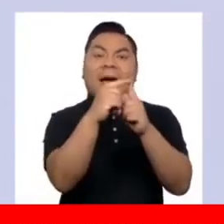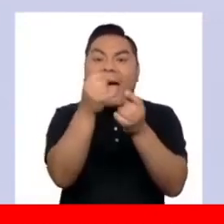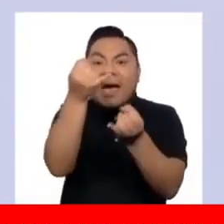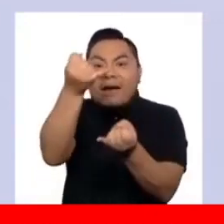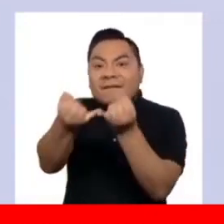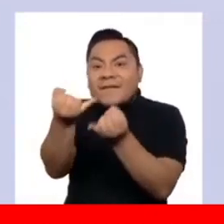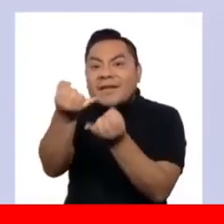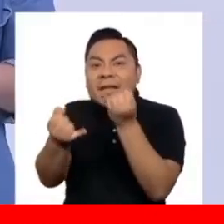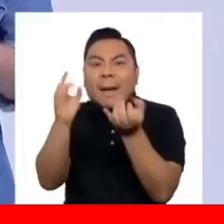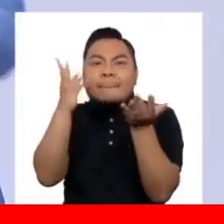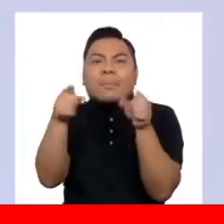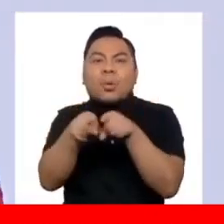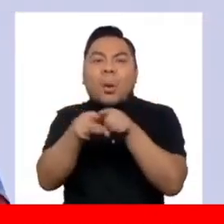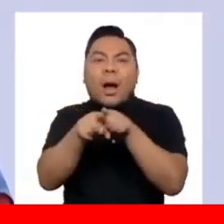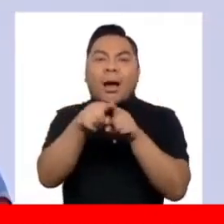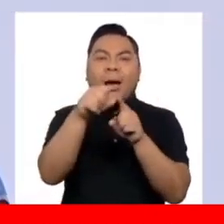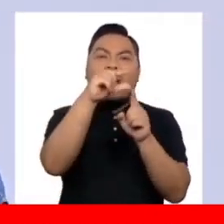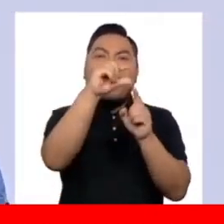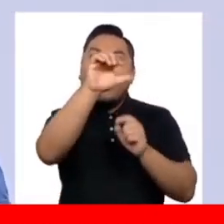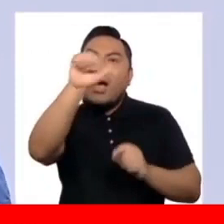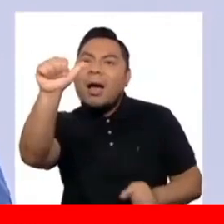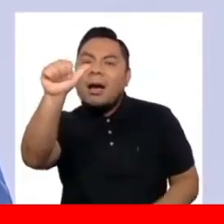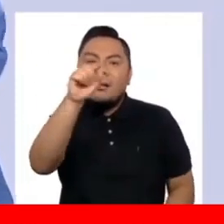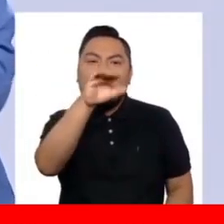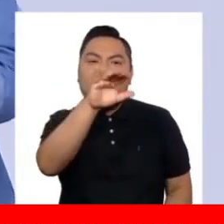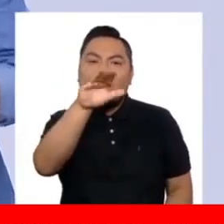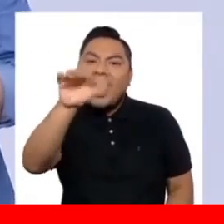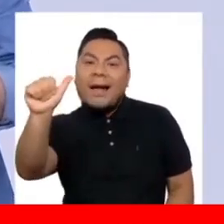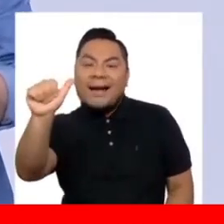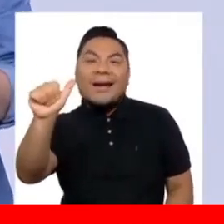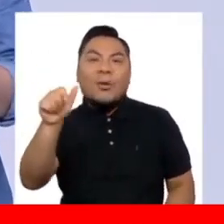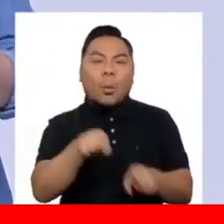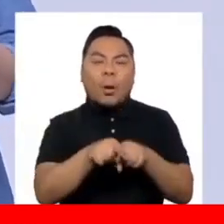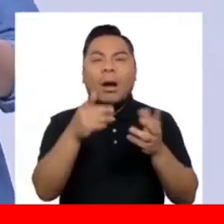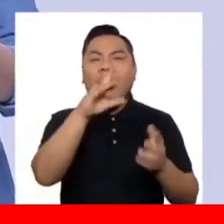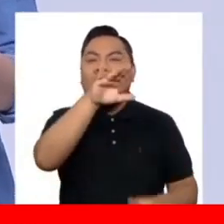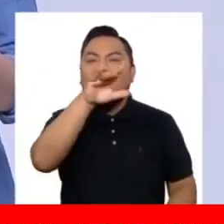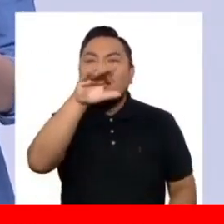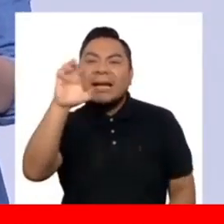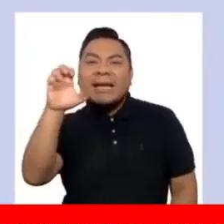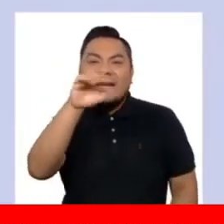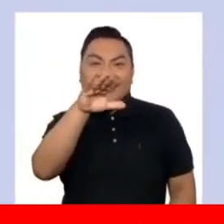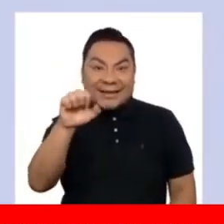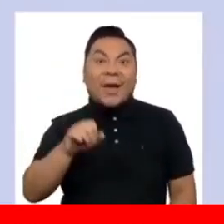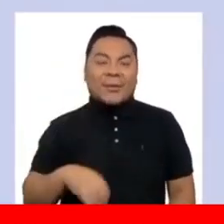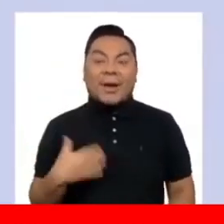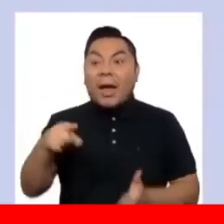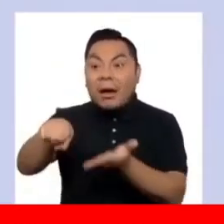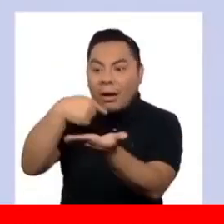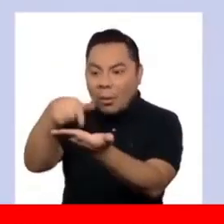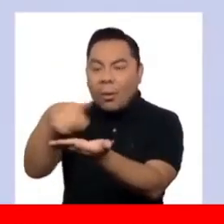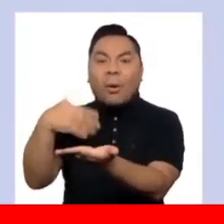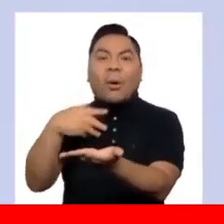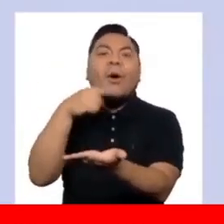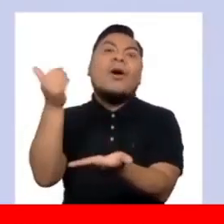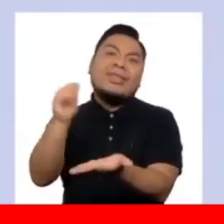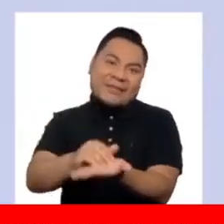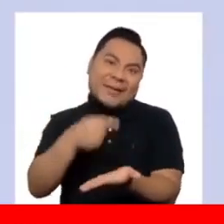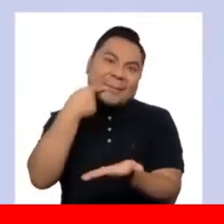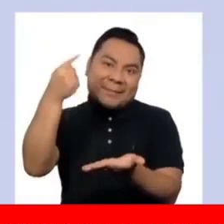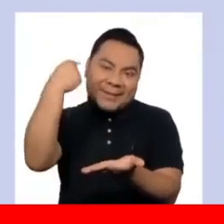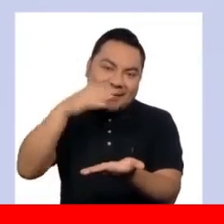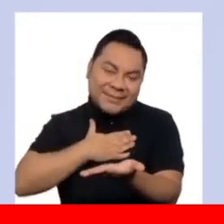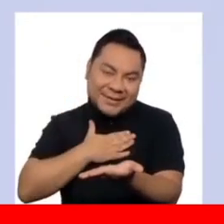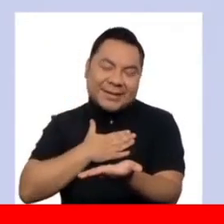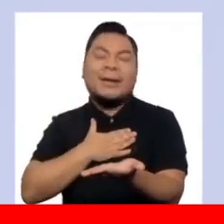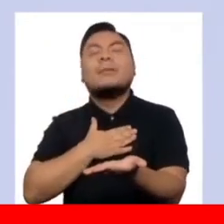finales parecidos. ¡Oh! ¡Otro avioncito con un mensaje para mí! ¡Oh, chicos! No